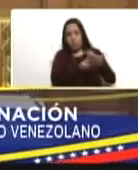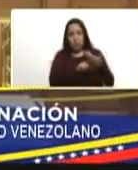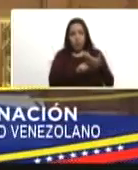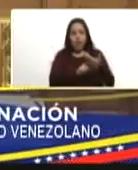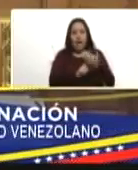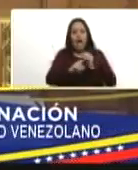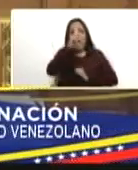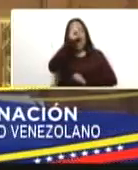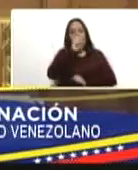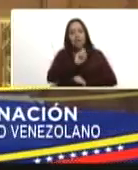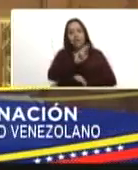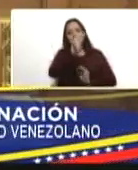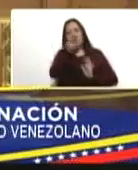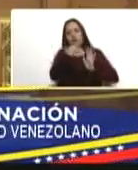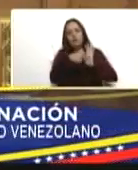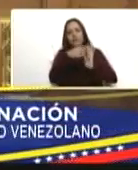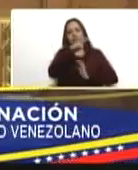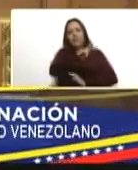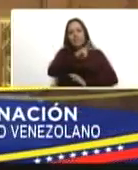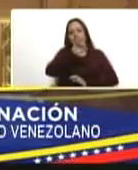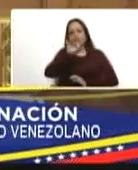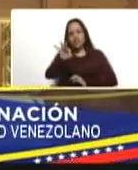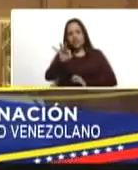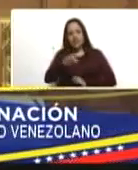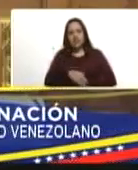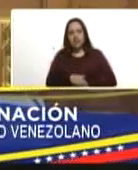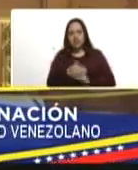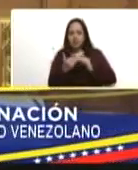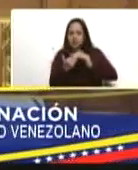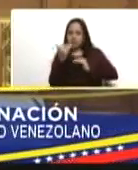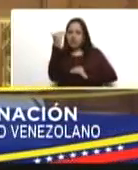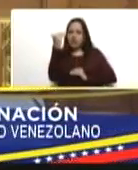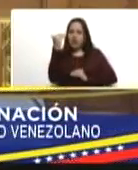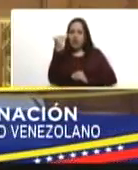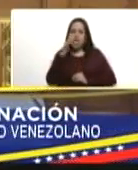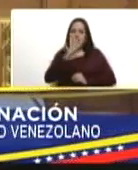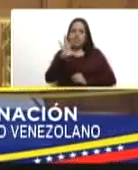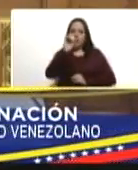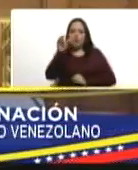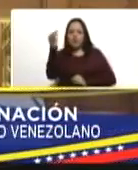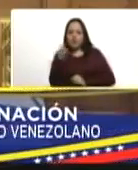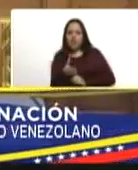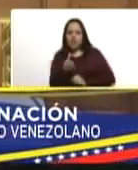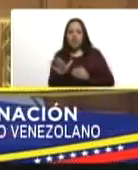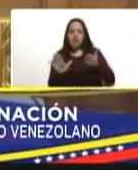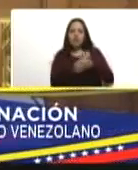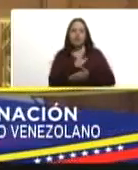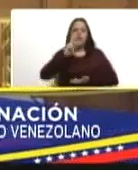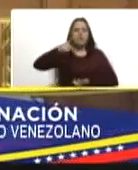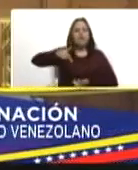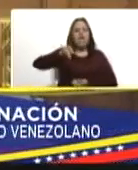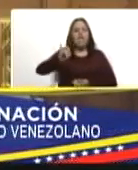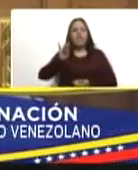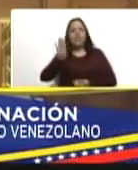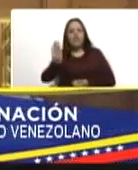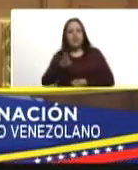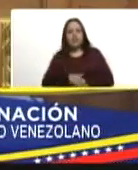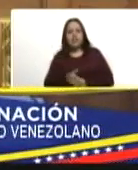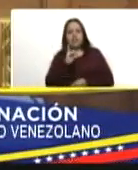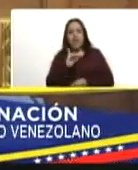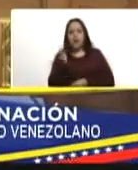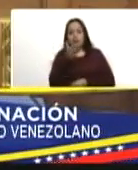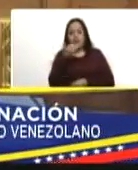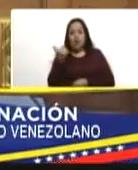el año 2023 superó al 5% del producto interno bruto y fue el mayor